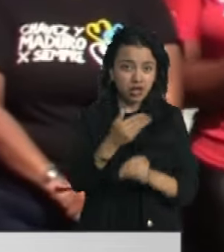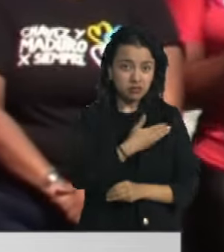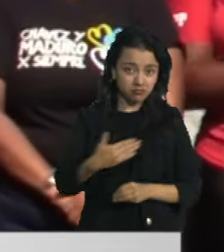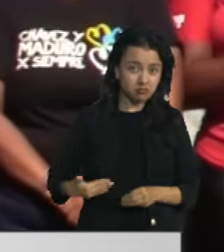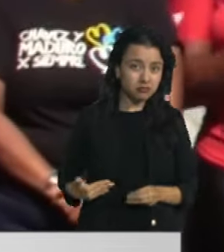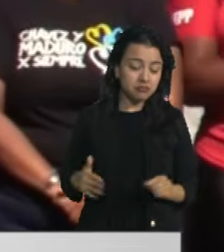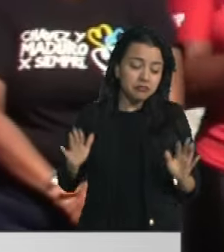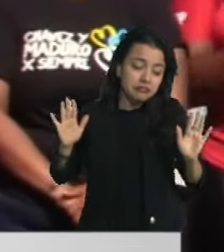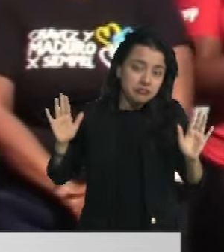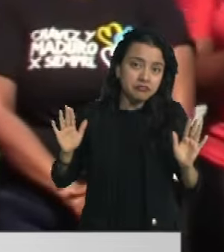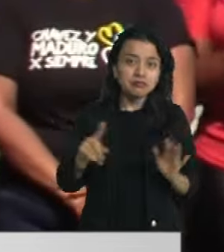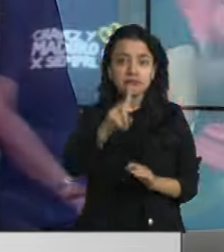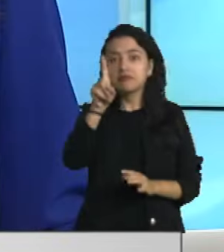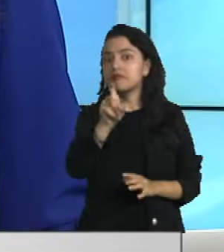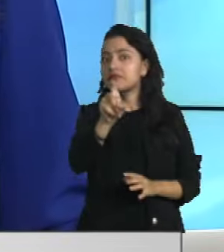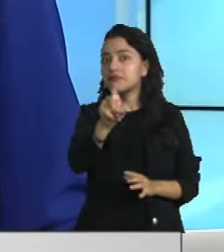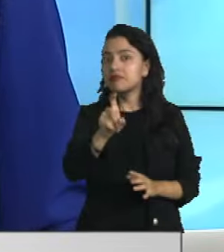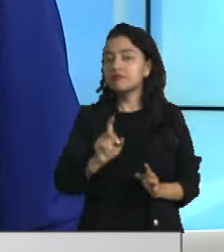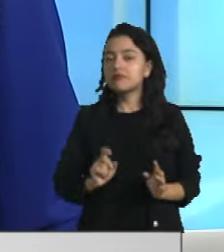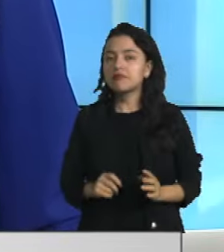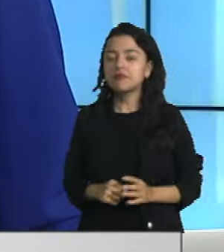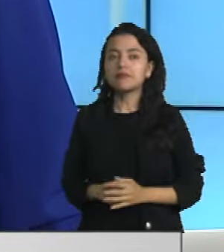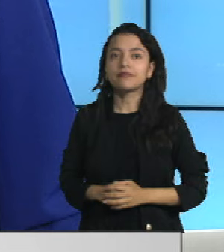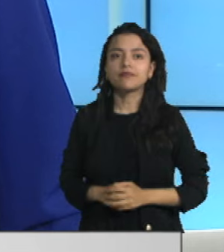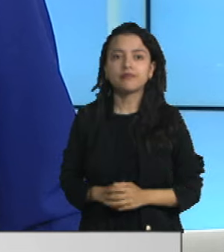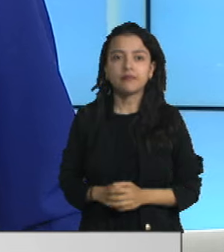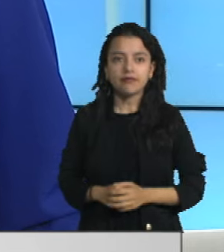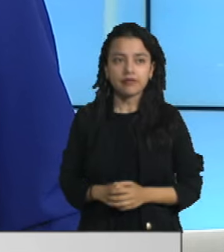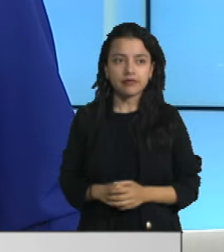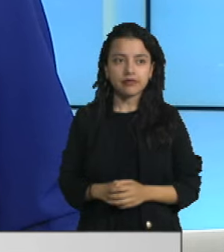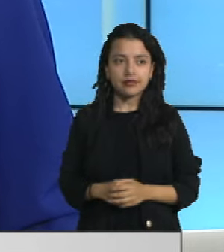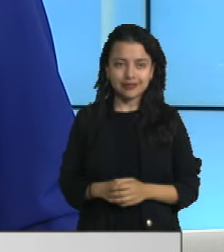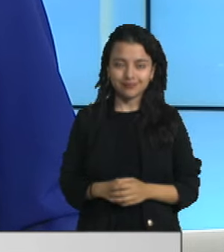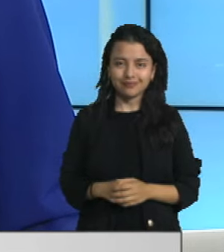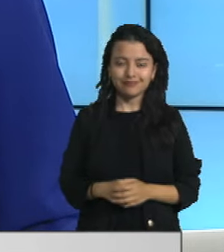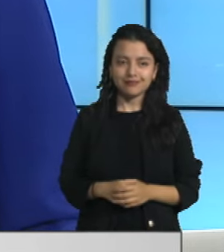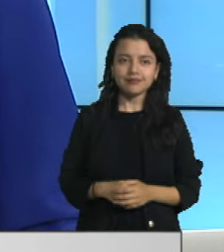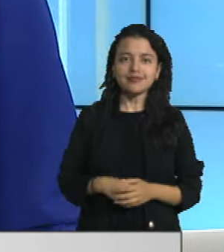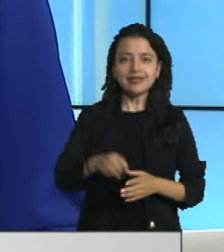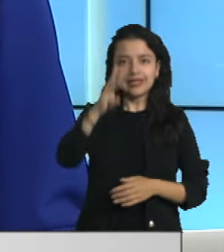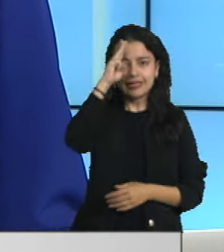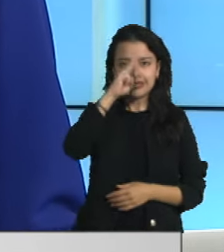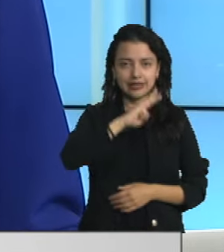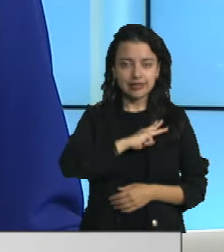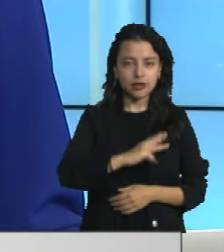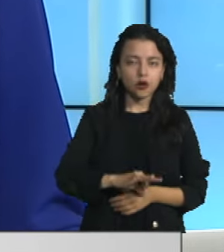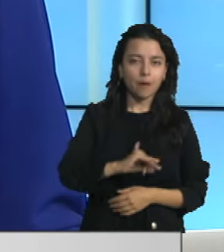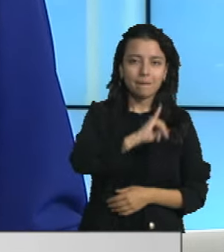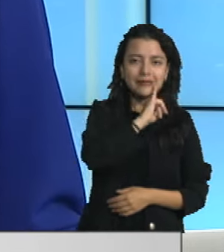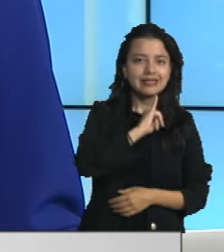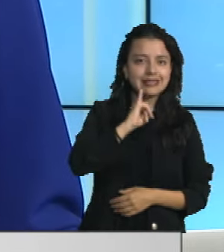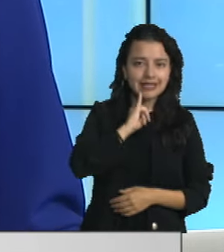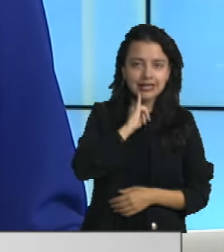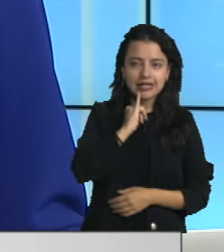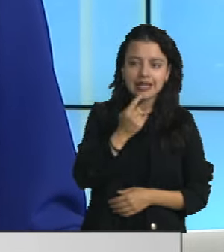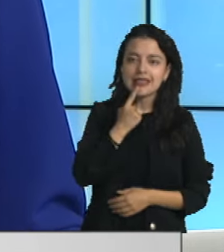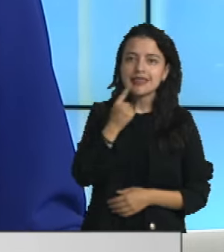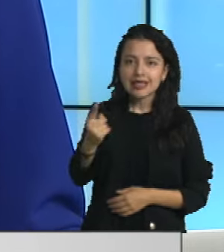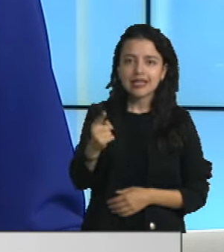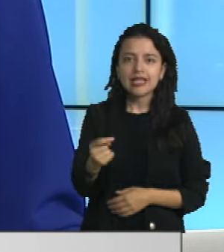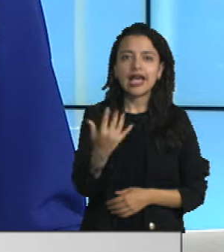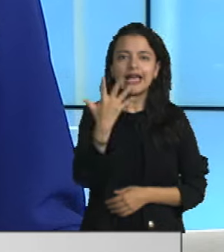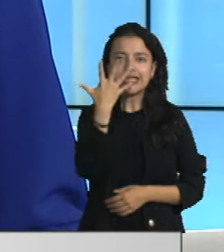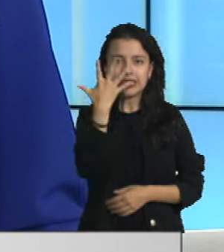triunfo contundente. En medio de una operación militar, el ejército israelí confirmó que recuperó los cuerpos